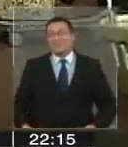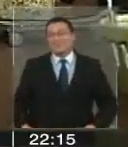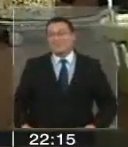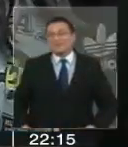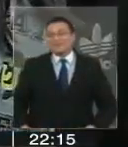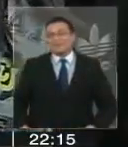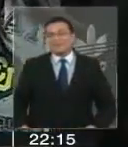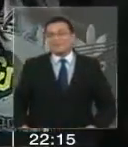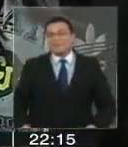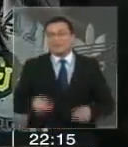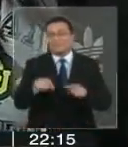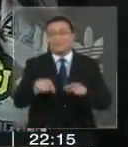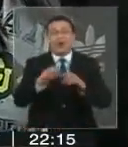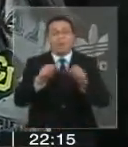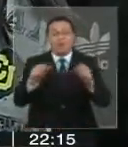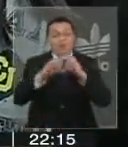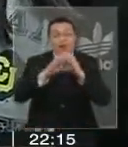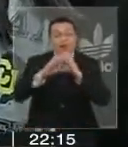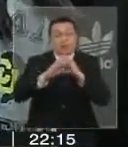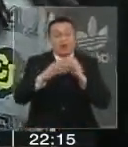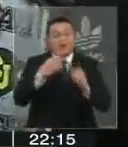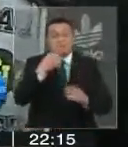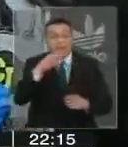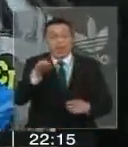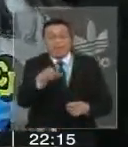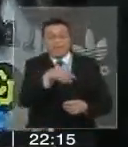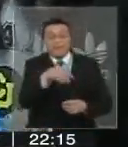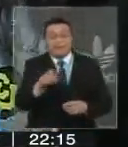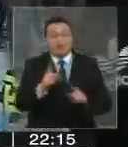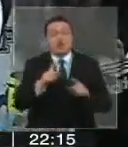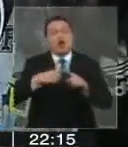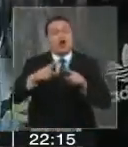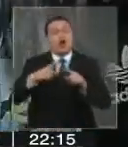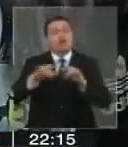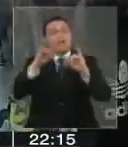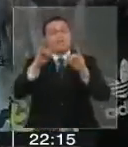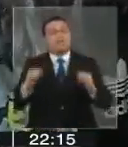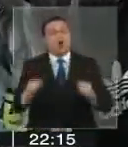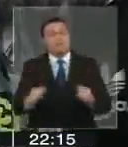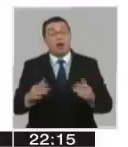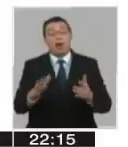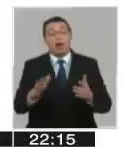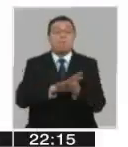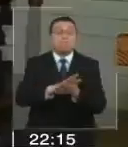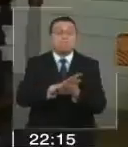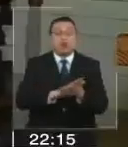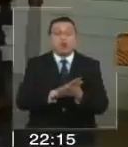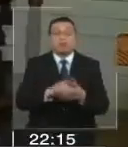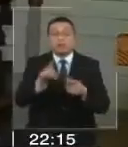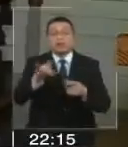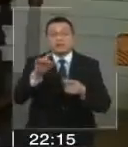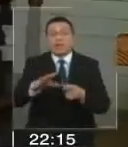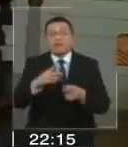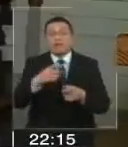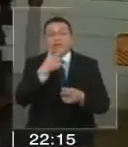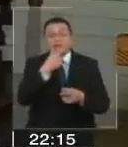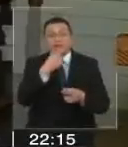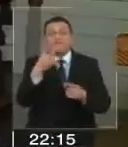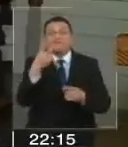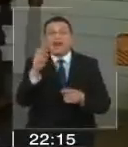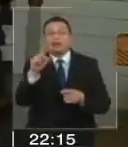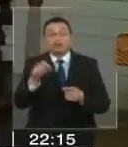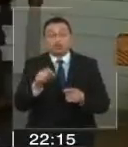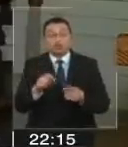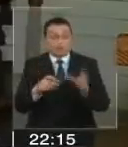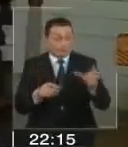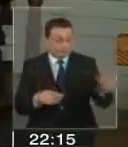Pablo no se puede comunicar con palabras, entonces se comunica de muchas otras formas. Por ejemplo, él sabe que él quiere su vaso, nos va a